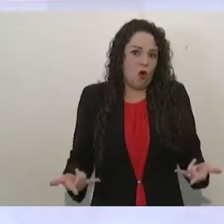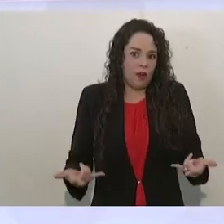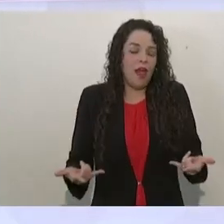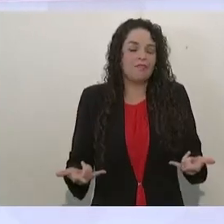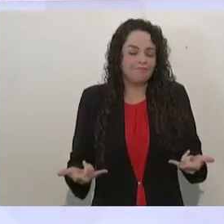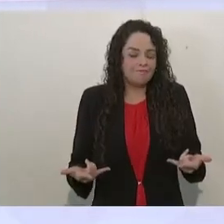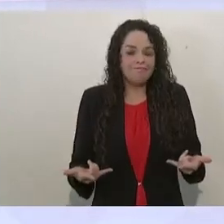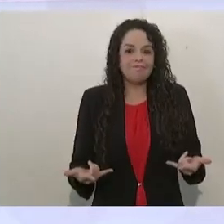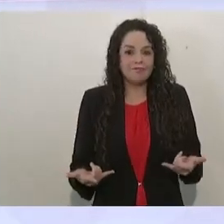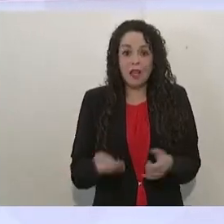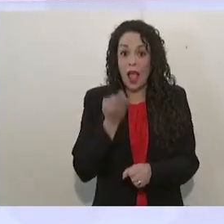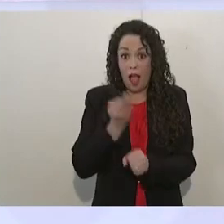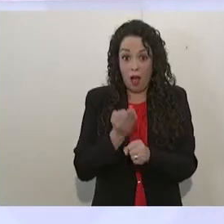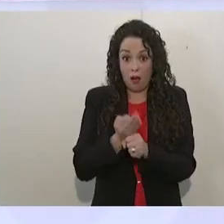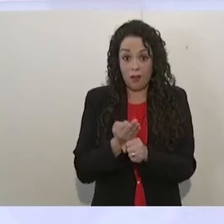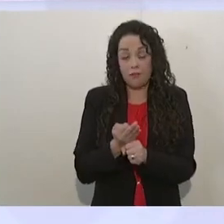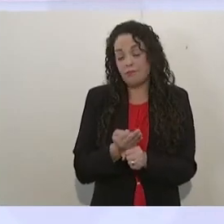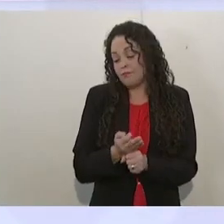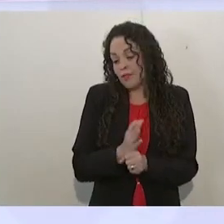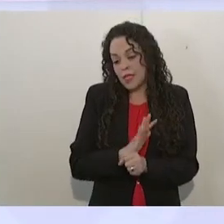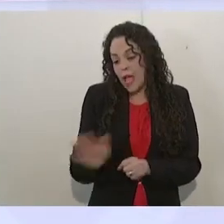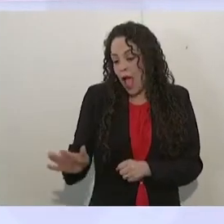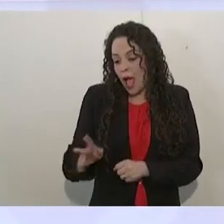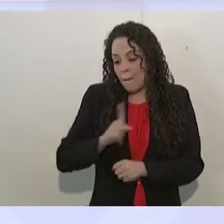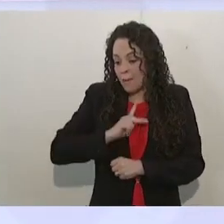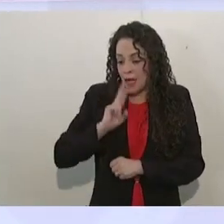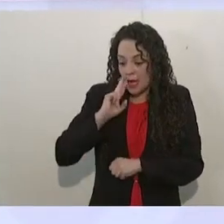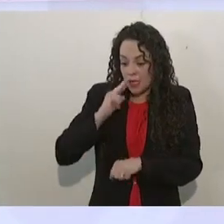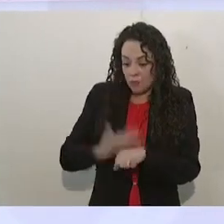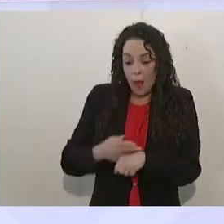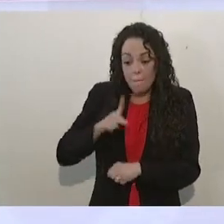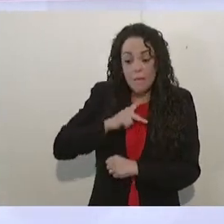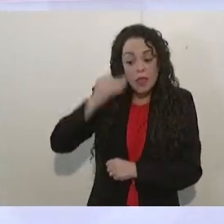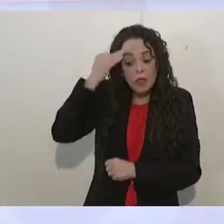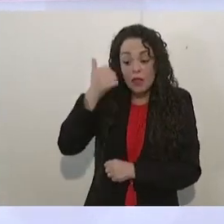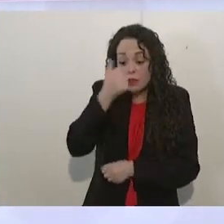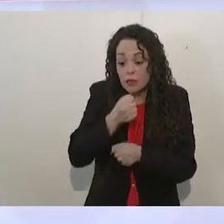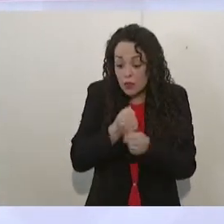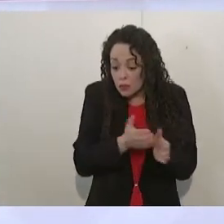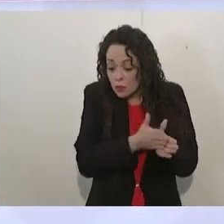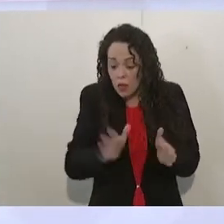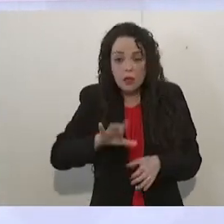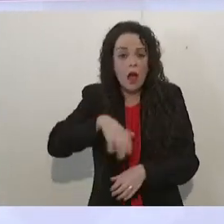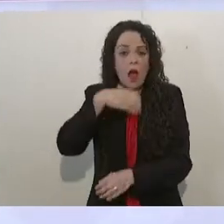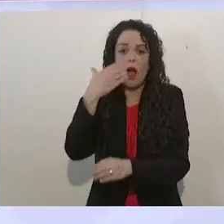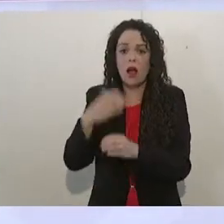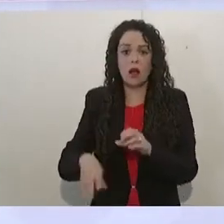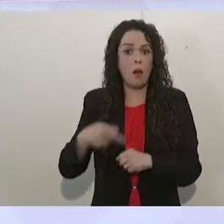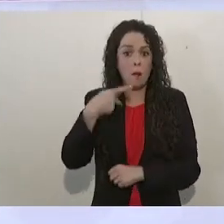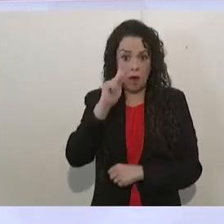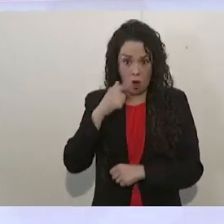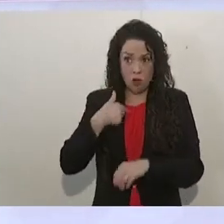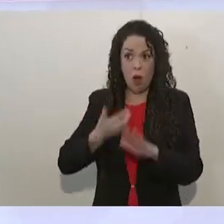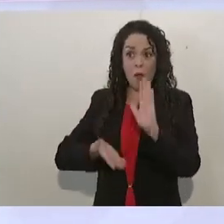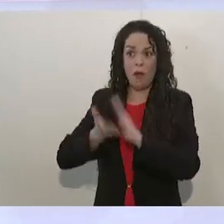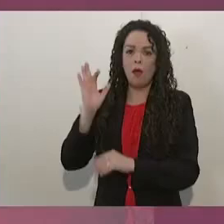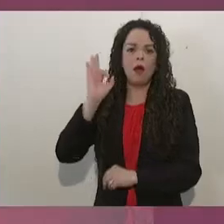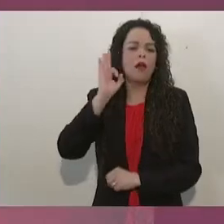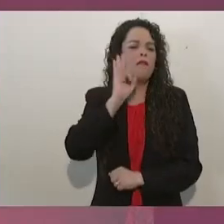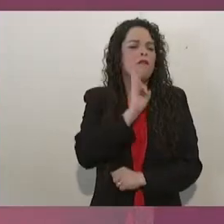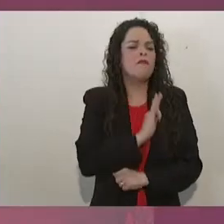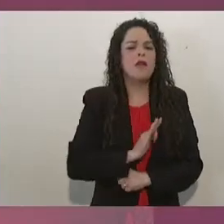terminando mi ciclo, mi responsabilidad. Me voy muy feliz,